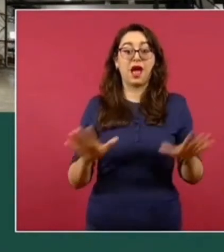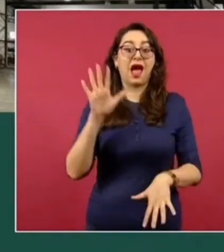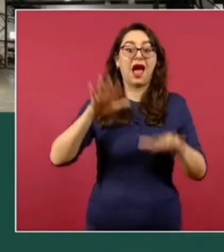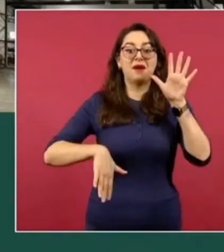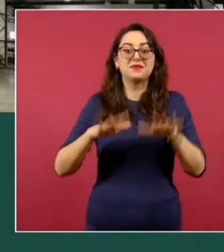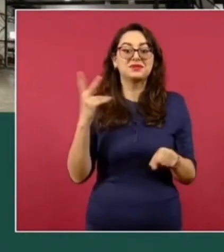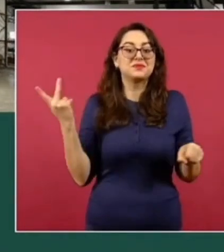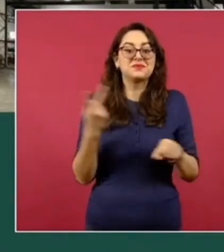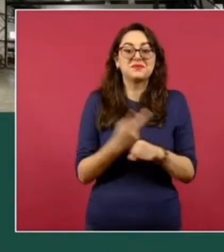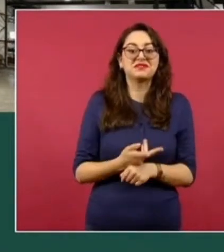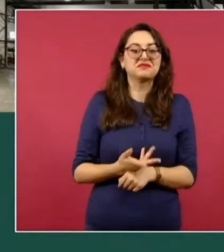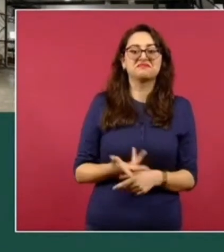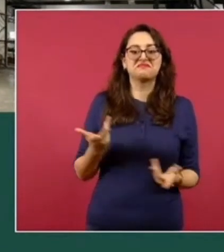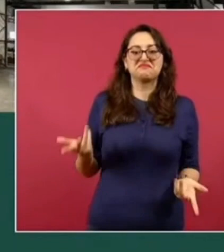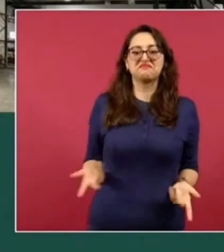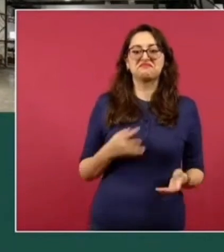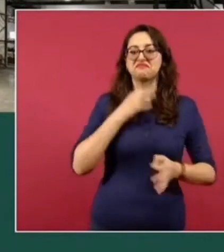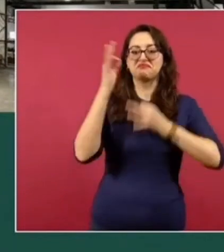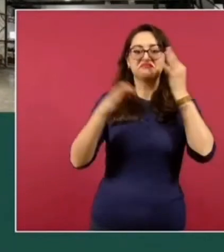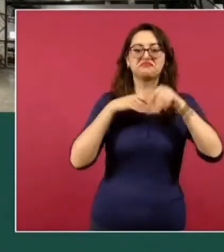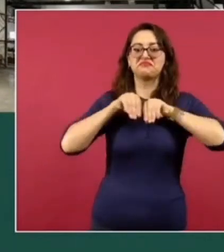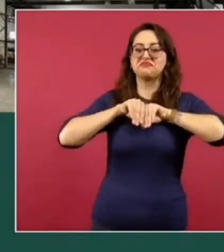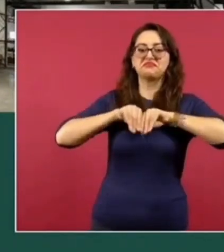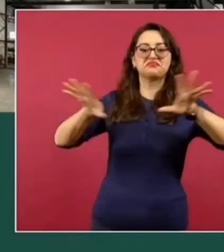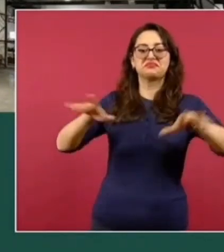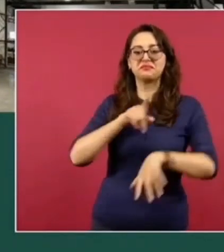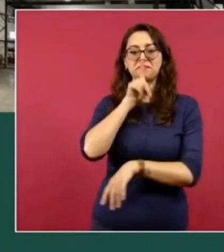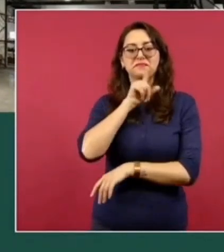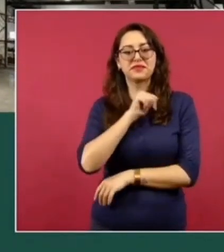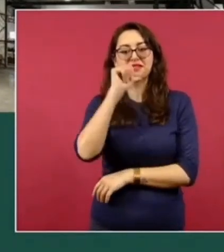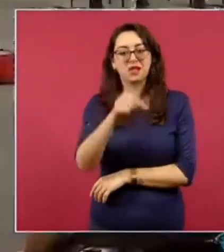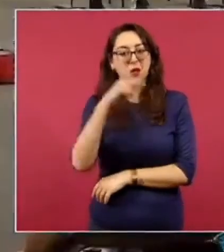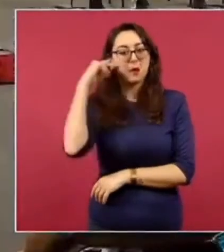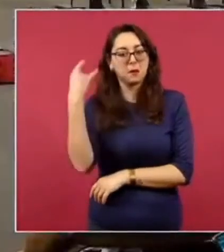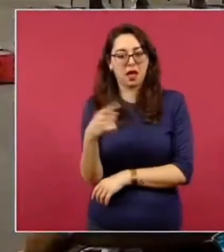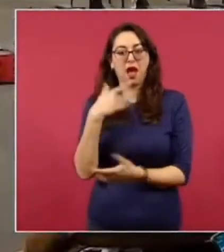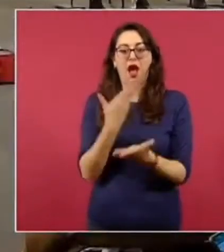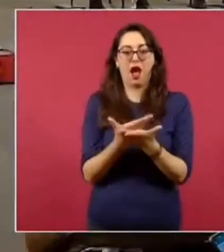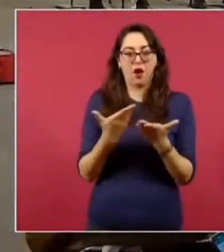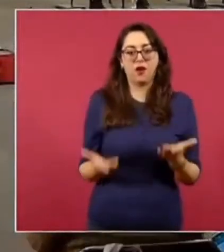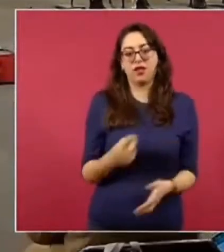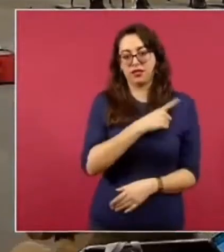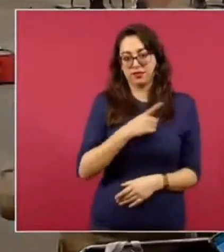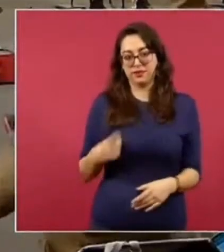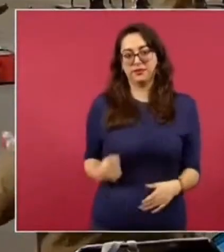ocurre en un almacén o en una farmacia, estaba completamente también abandonado. Muchas gracias, secretarios, todo por mi parte.